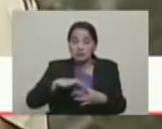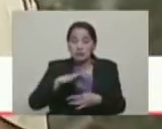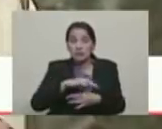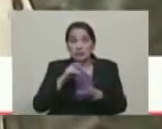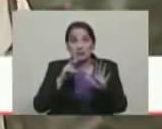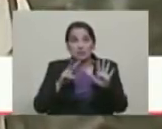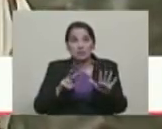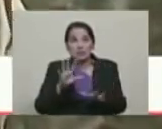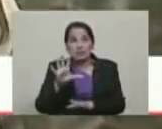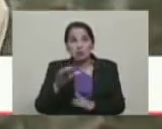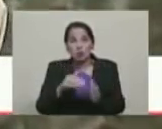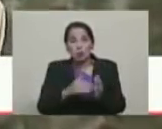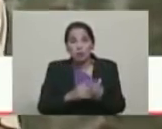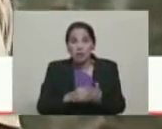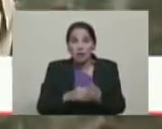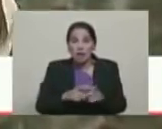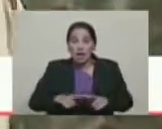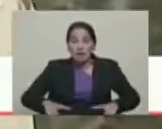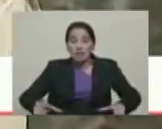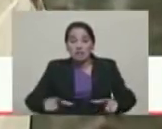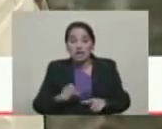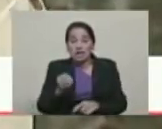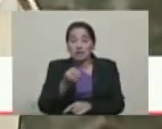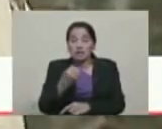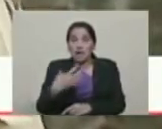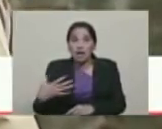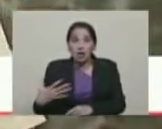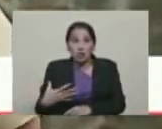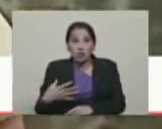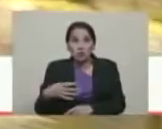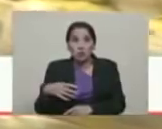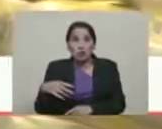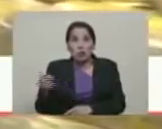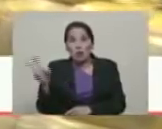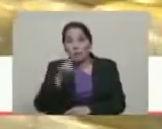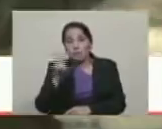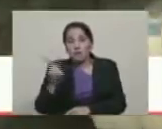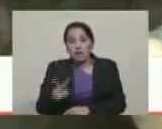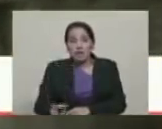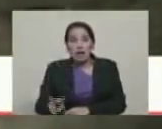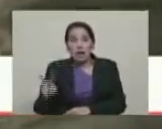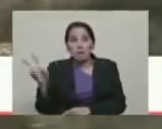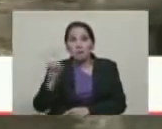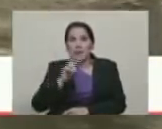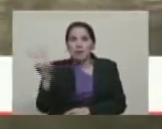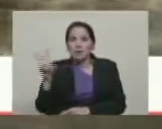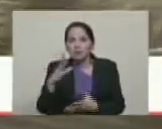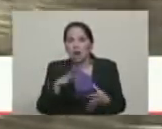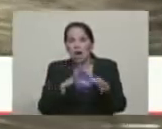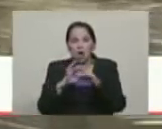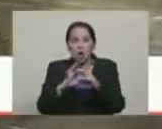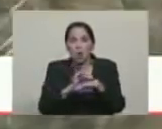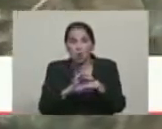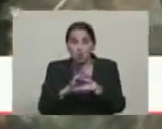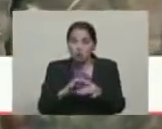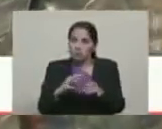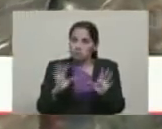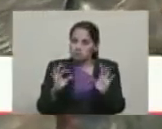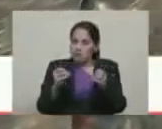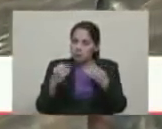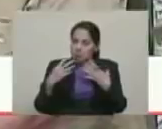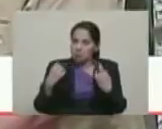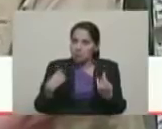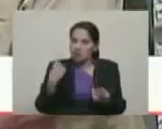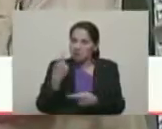mil hectáreas de arroz soberano Vietnam-Venezuela. Bueno, tenemos que seguir avanzando, paso a